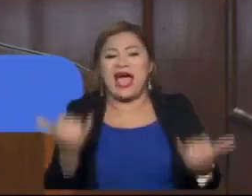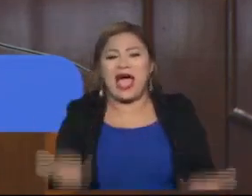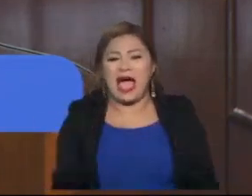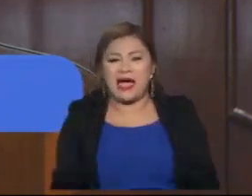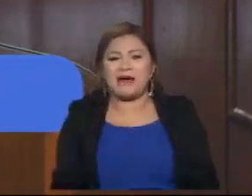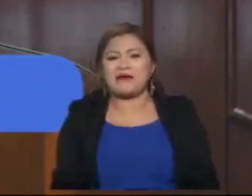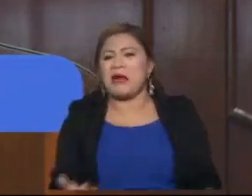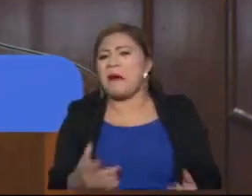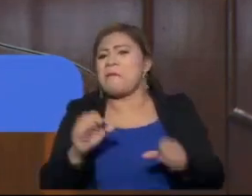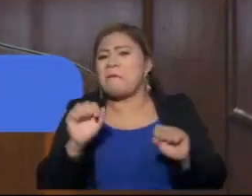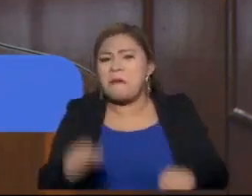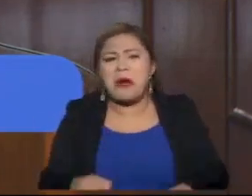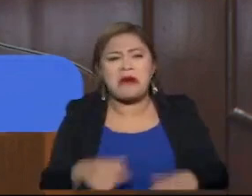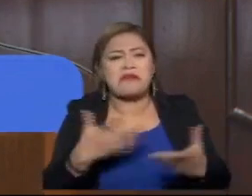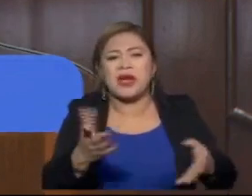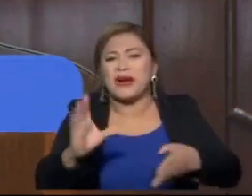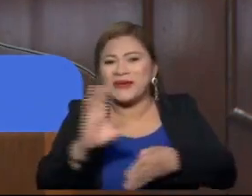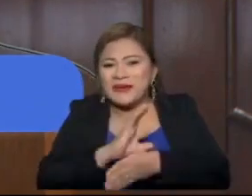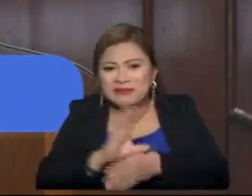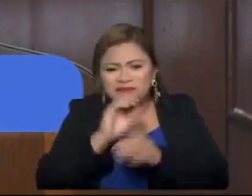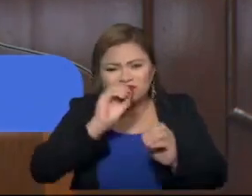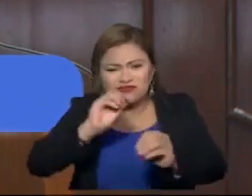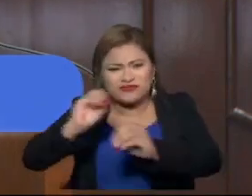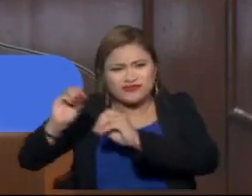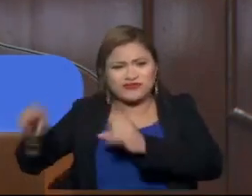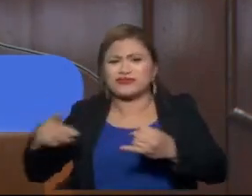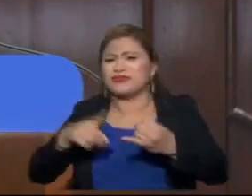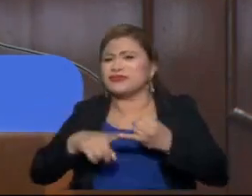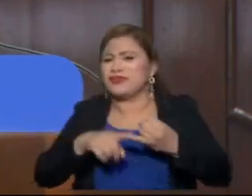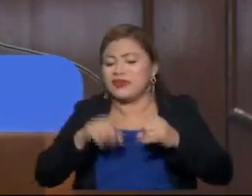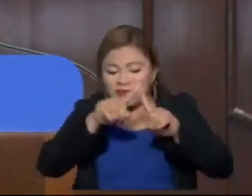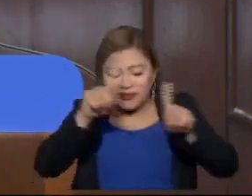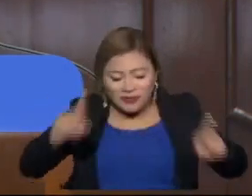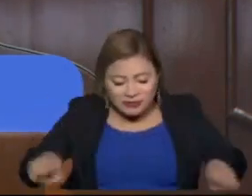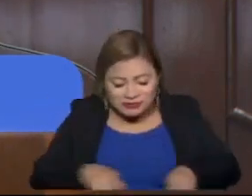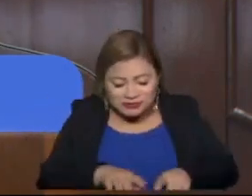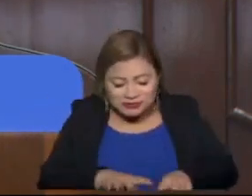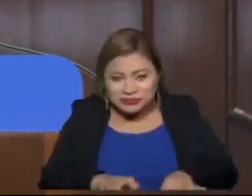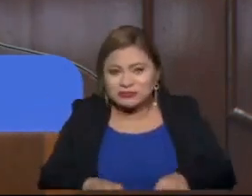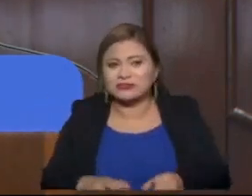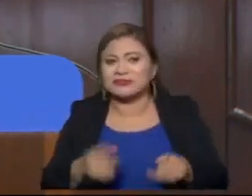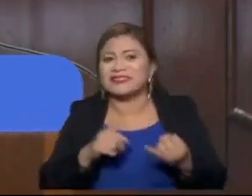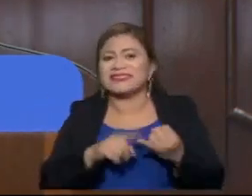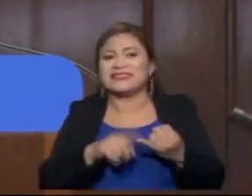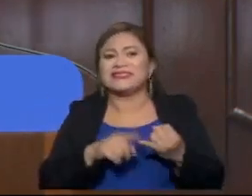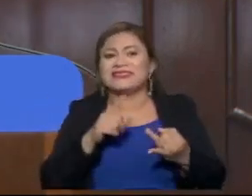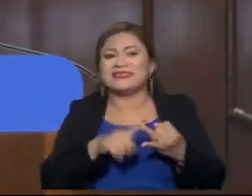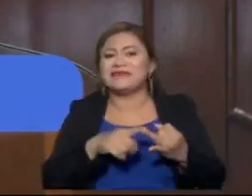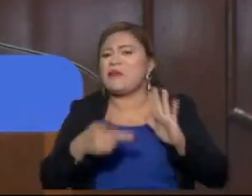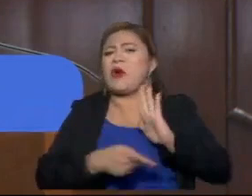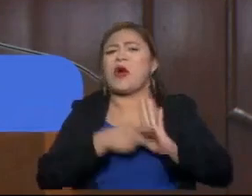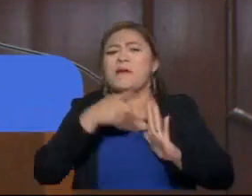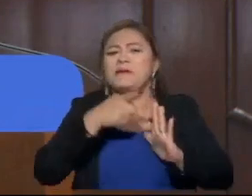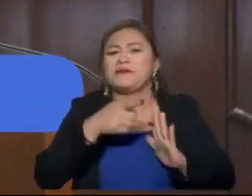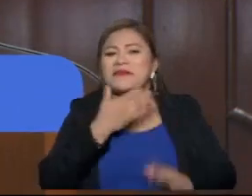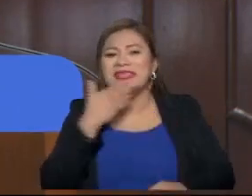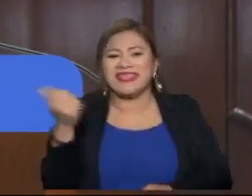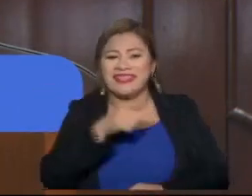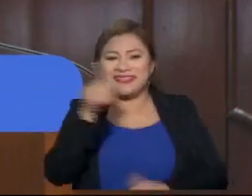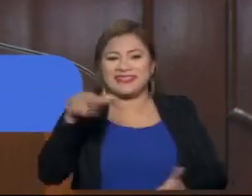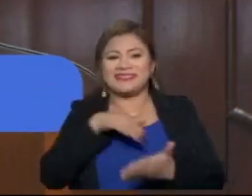crear cursos en línea, agregar asignaciones y monitorear el progreso de los